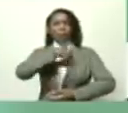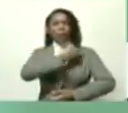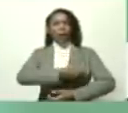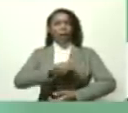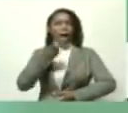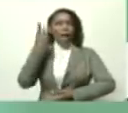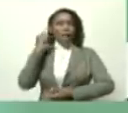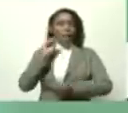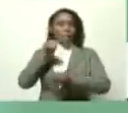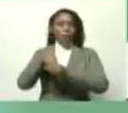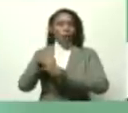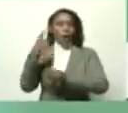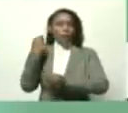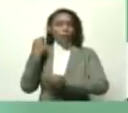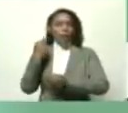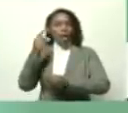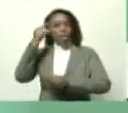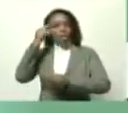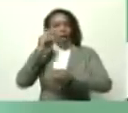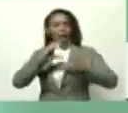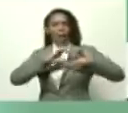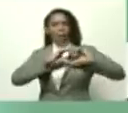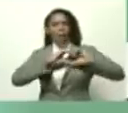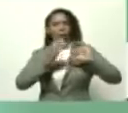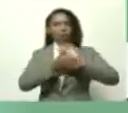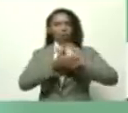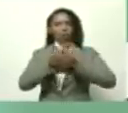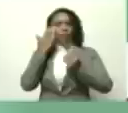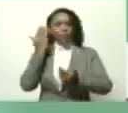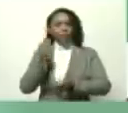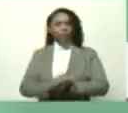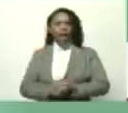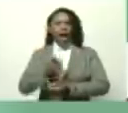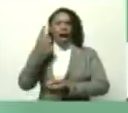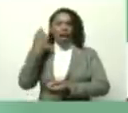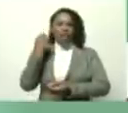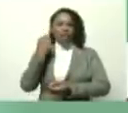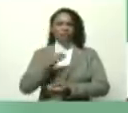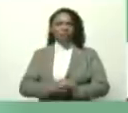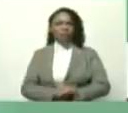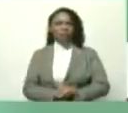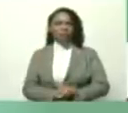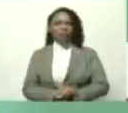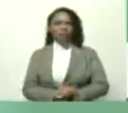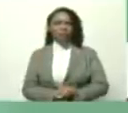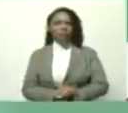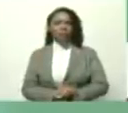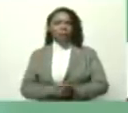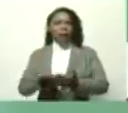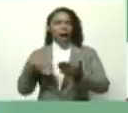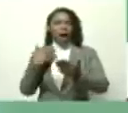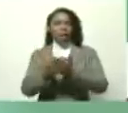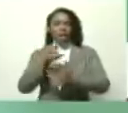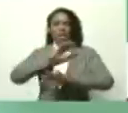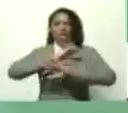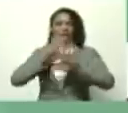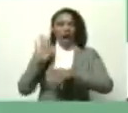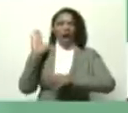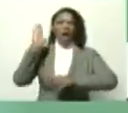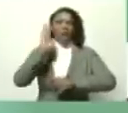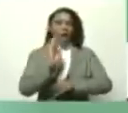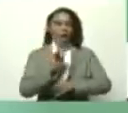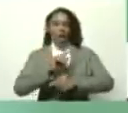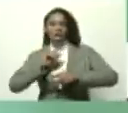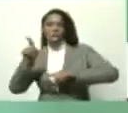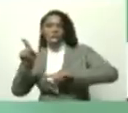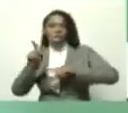era ayer, era el día de los enamorados. Creo que era ayer. Y ya están las tropas, y ya viene, y para acá,